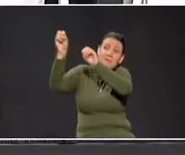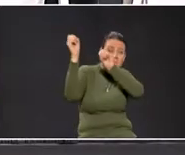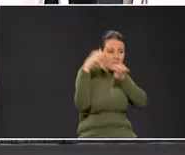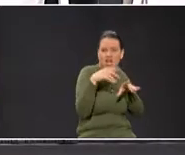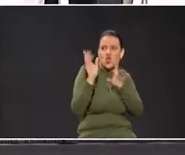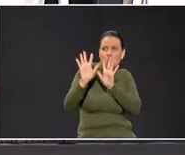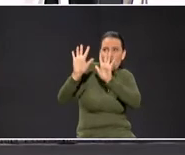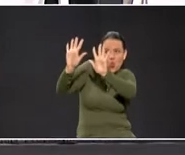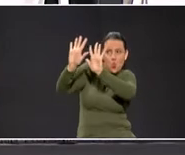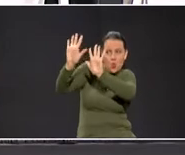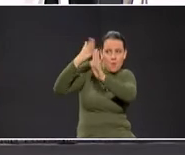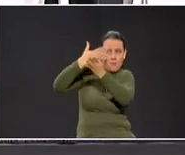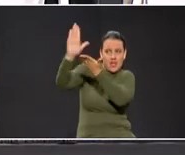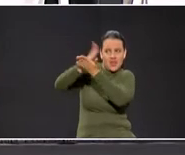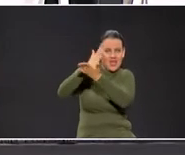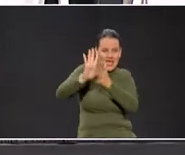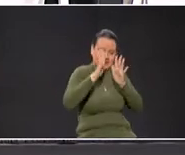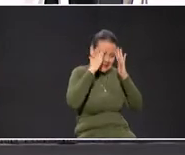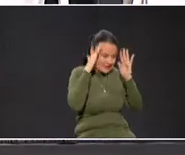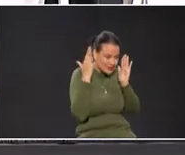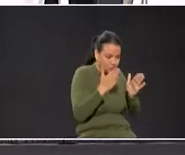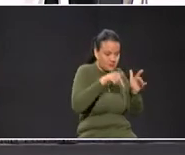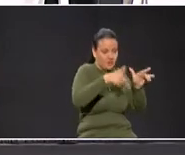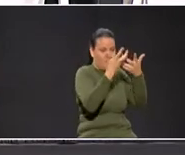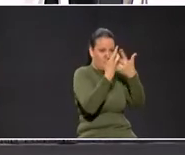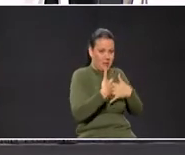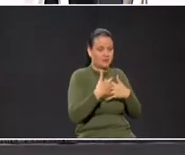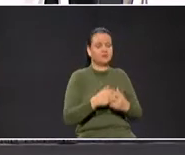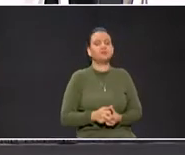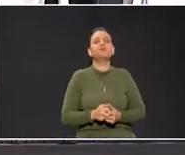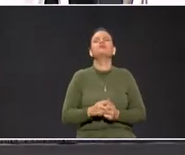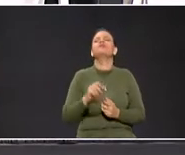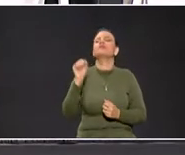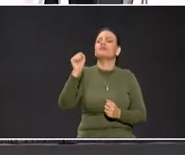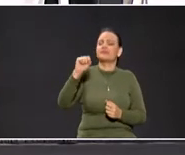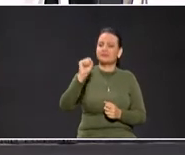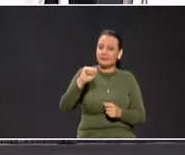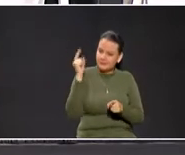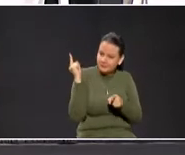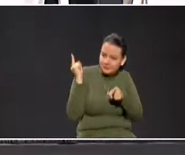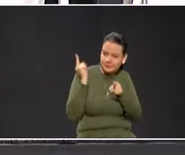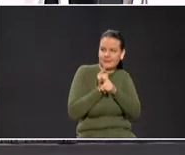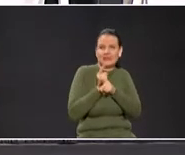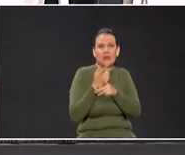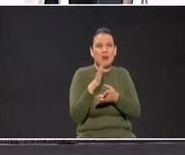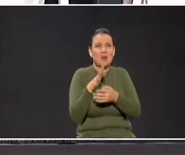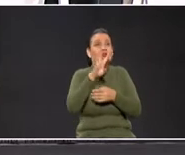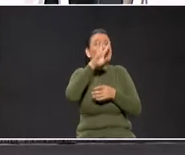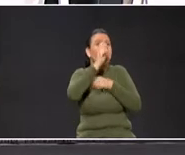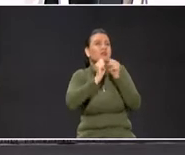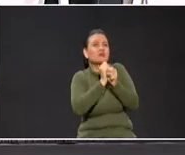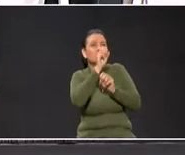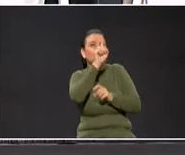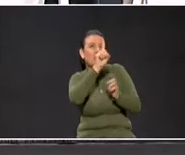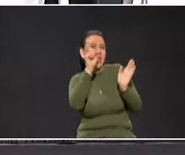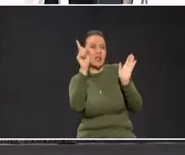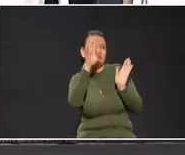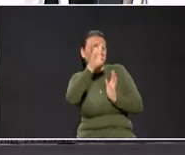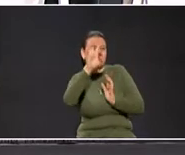exactamente lo que estoy diciendo y por varias razones porque las grandes apuestas en colombia desde los 90 en la apertura económica ha sido a priori